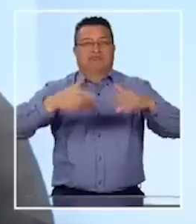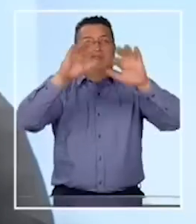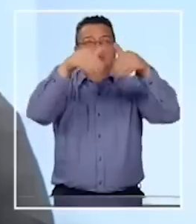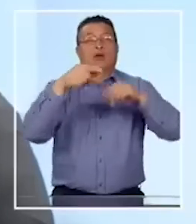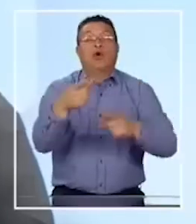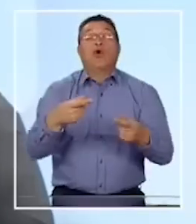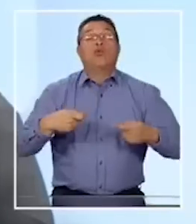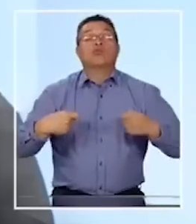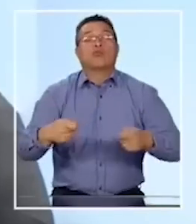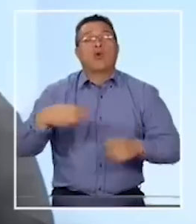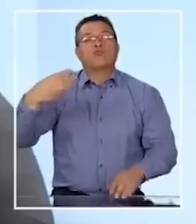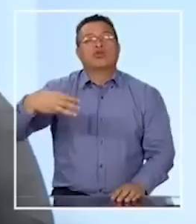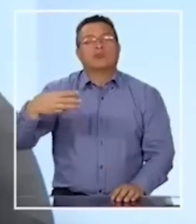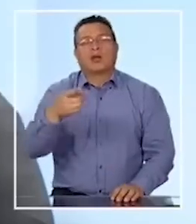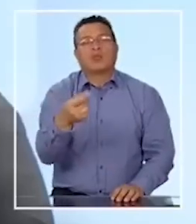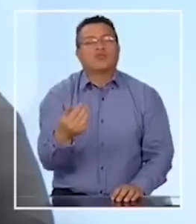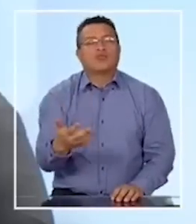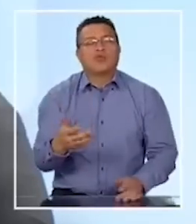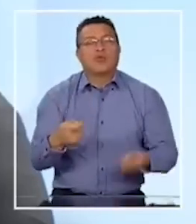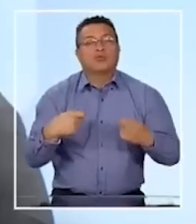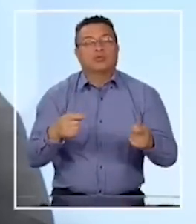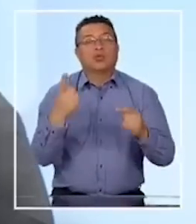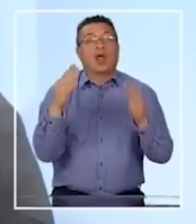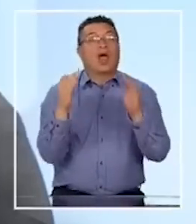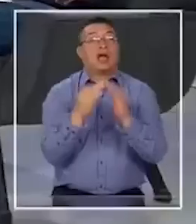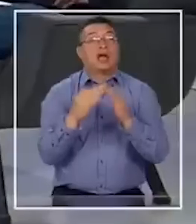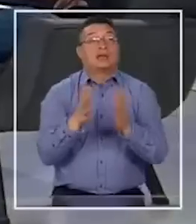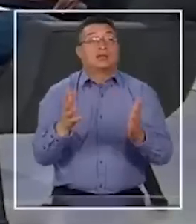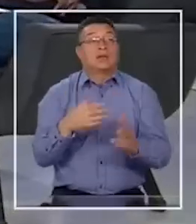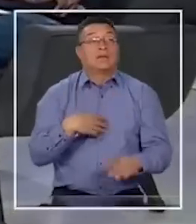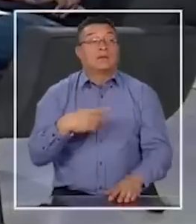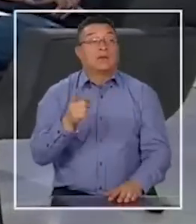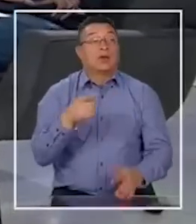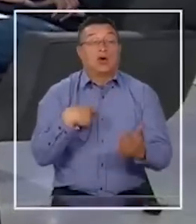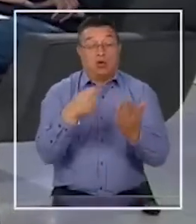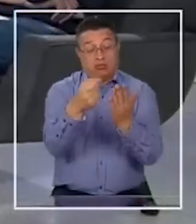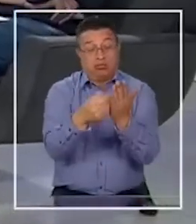preguntarle cuánto le cuesta al municipio demoler nada